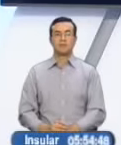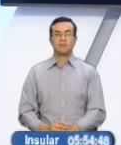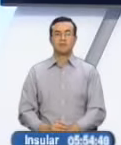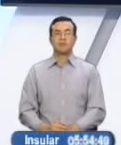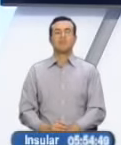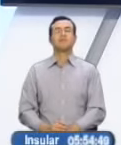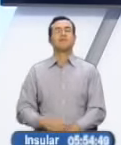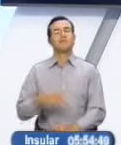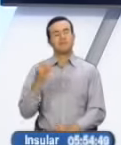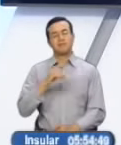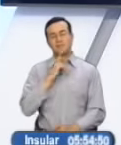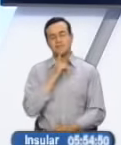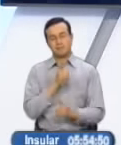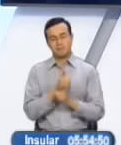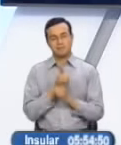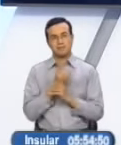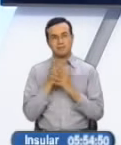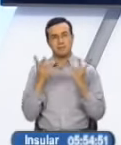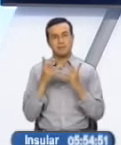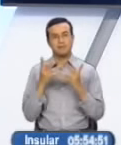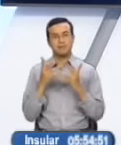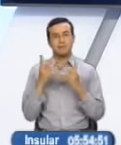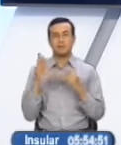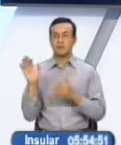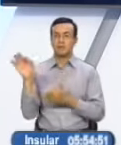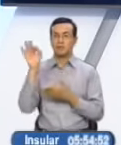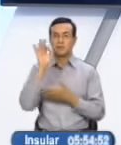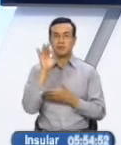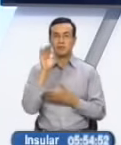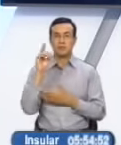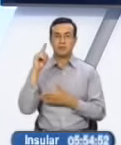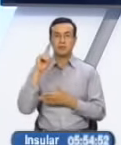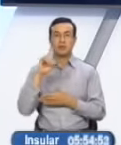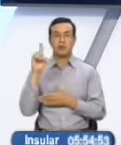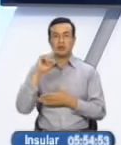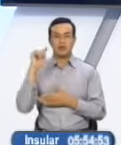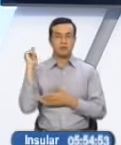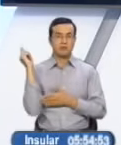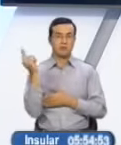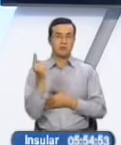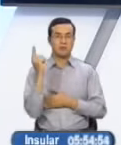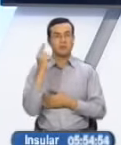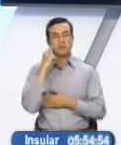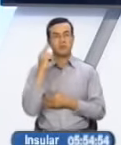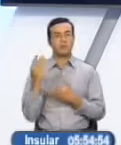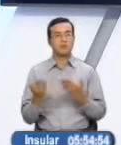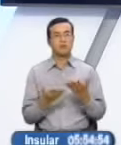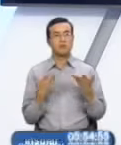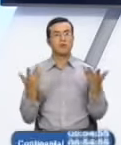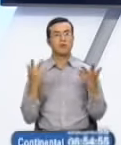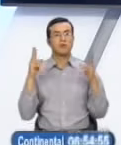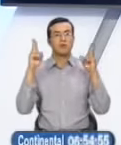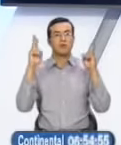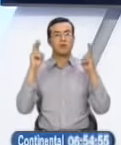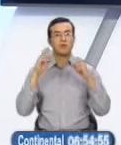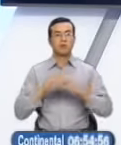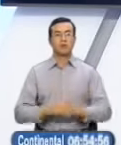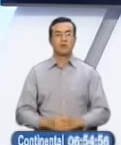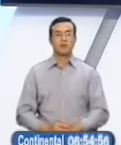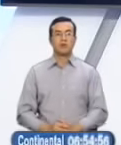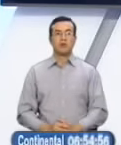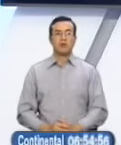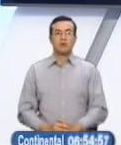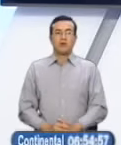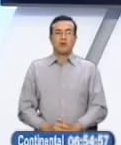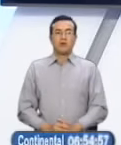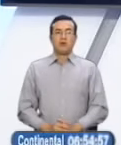Que así sea, como dice el pichón Cristian Núñez, será titular, lateral por el sector derecho. Vamos a averiguar acerca de lo que ha